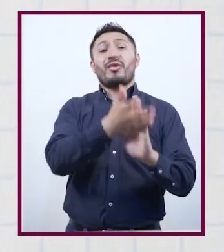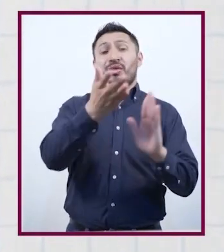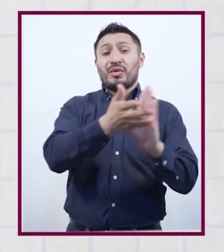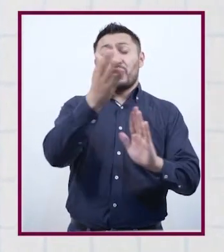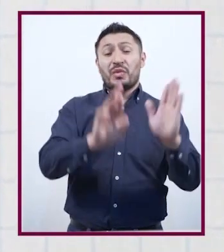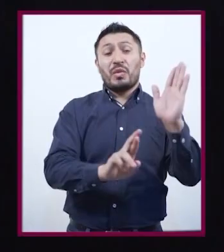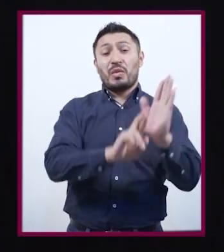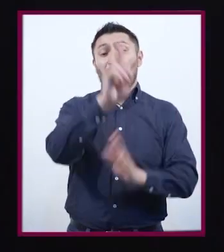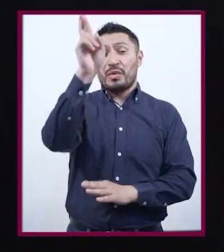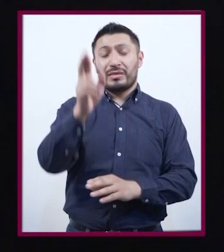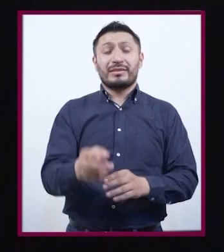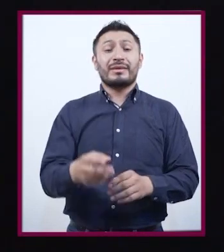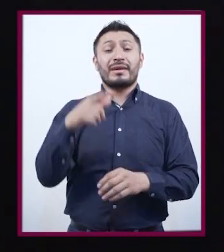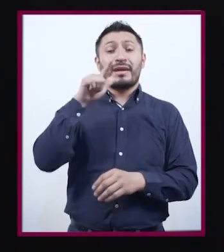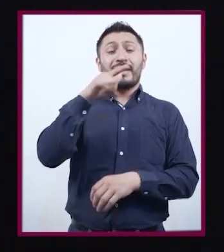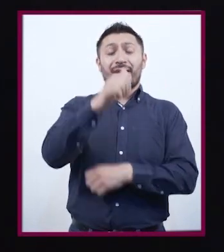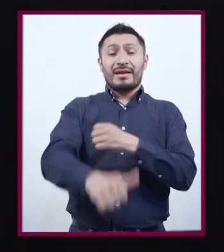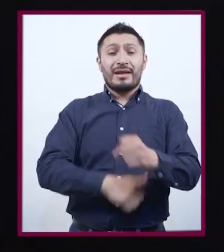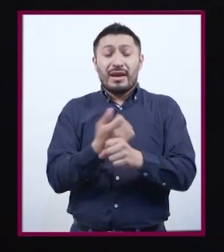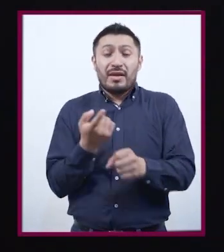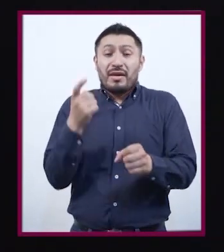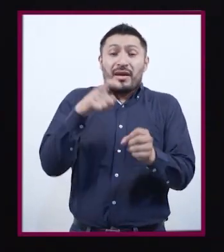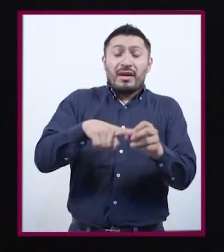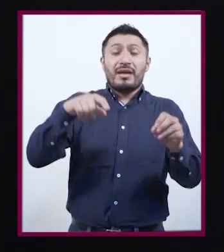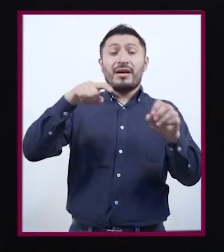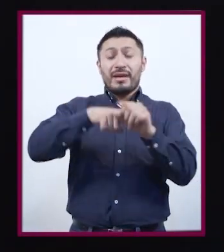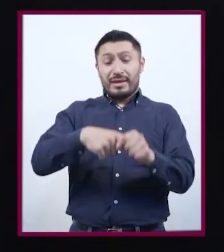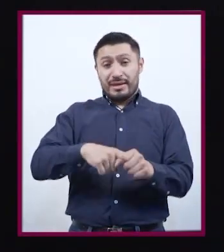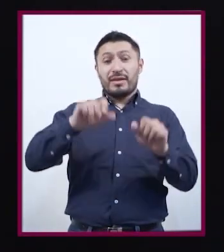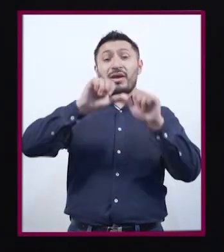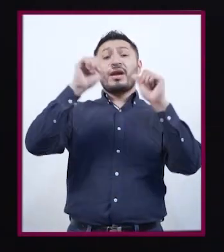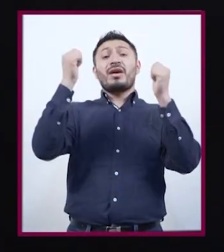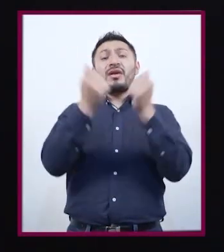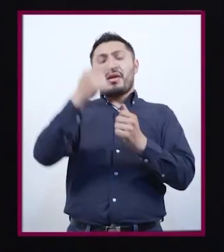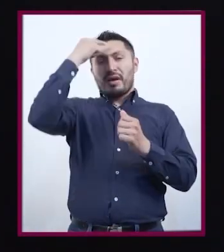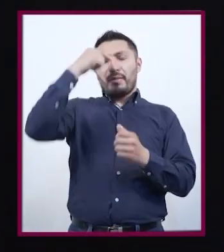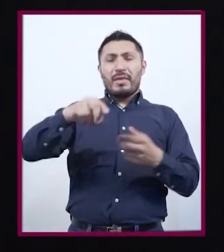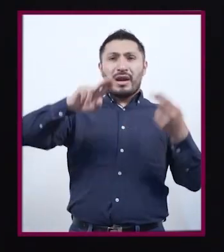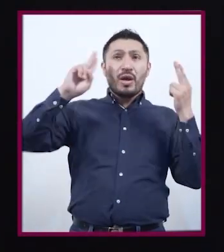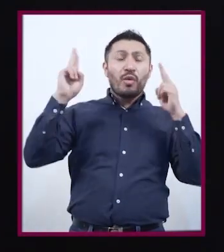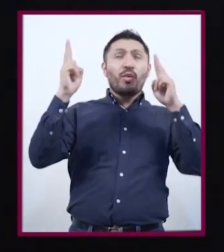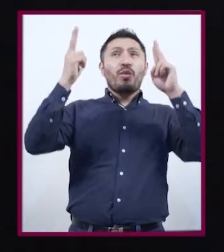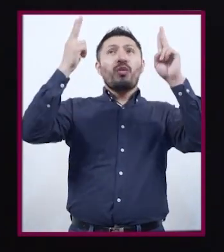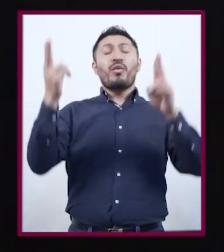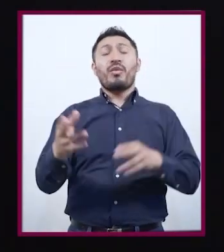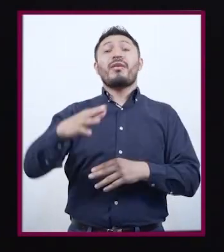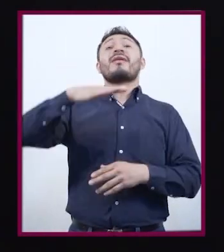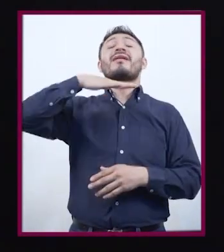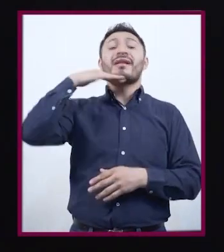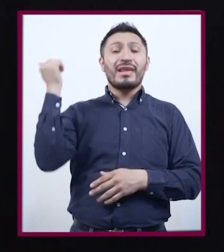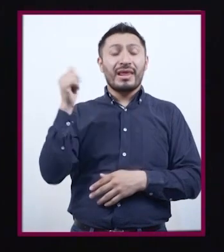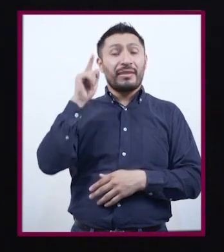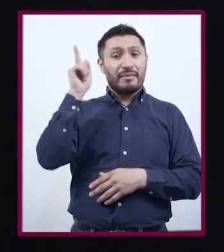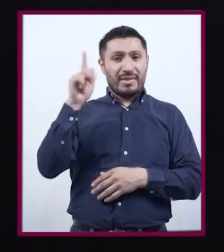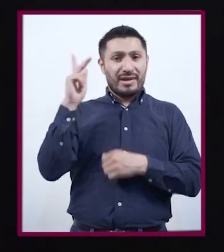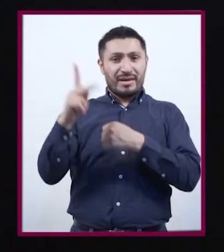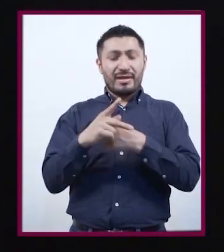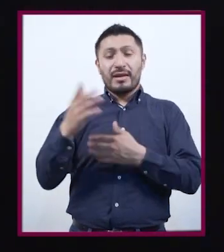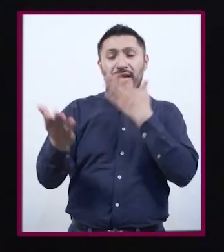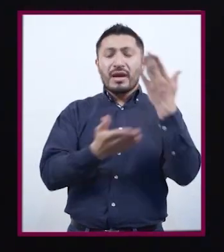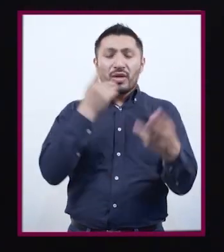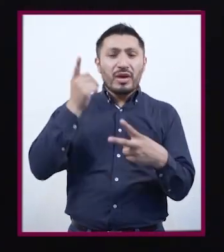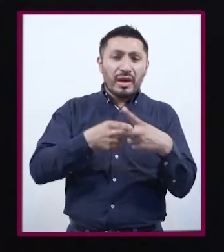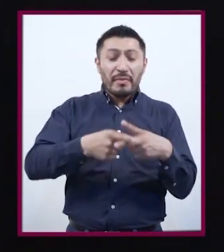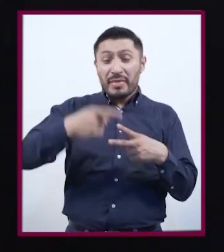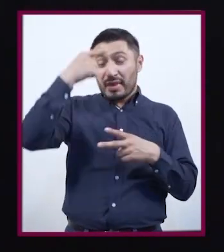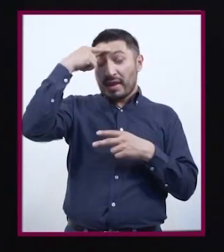construirlo. Por lo que con 17 años se hizo miembro de la Sociedad para la Navegación Espacial de Alemania y